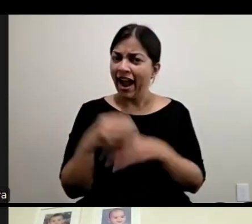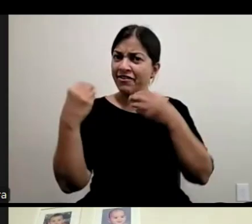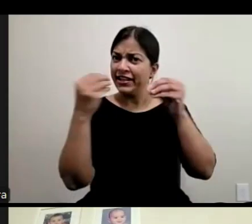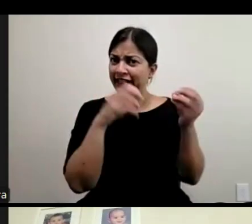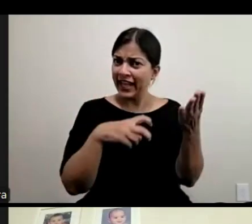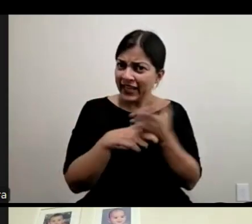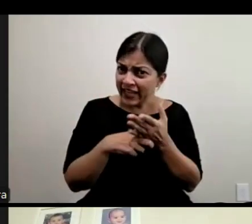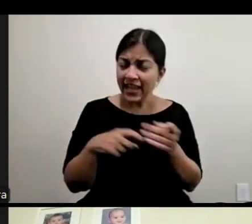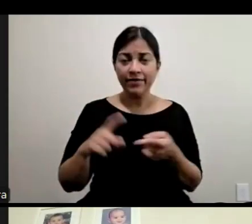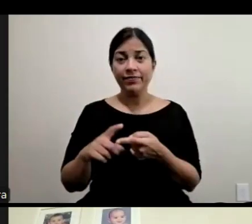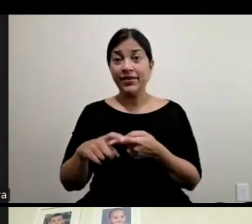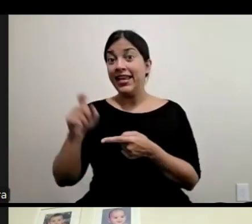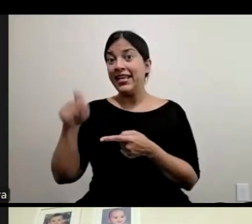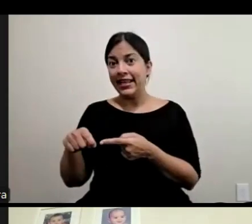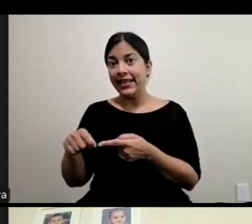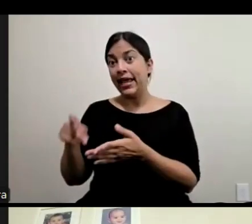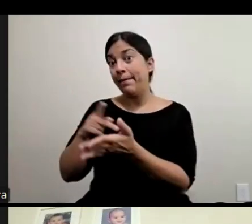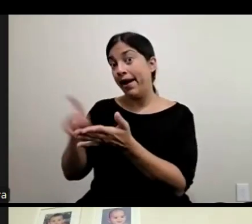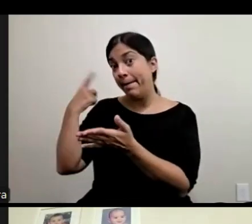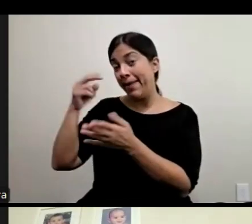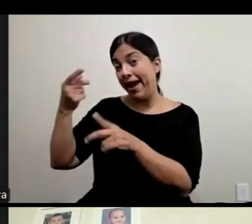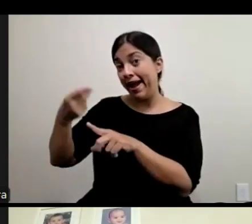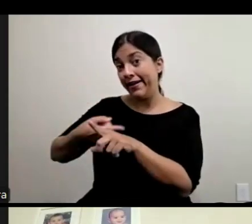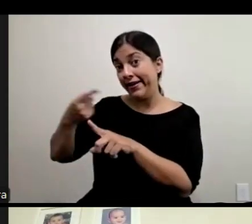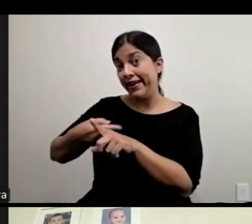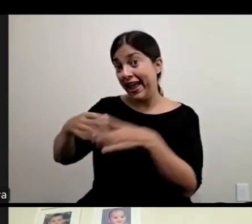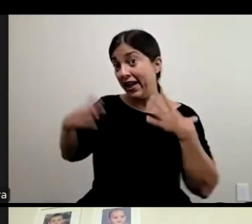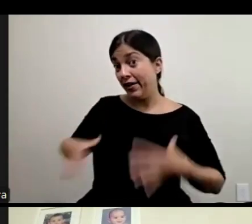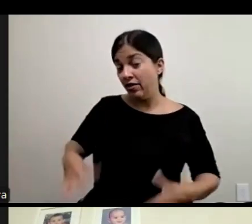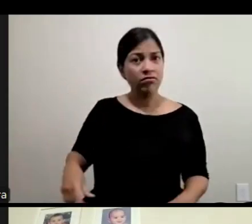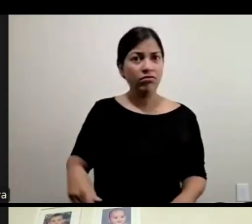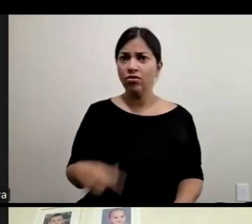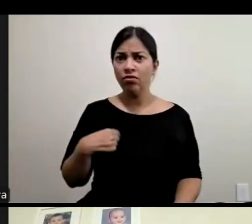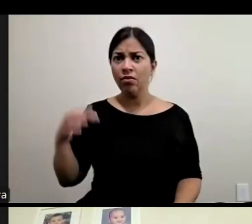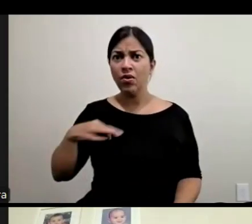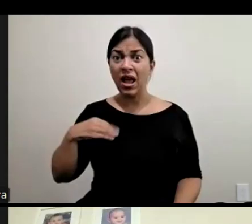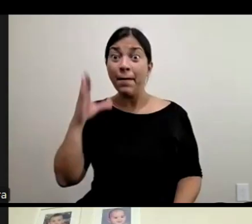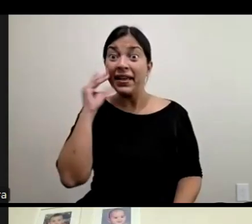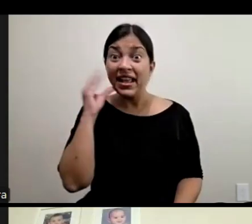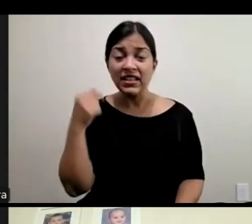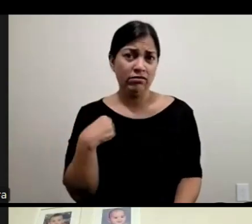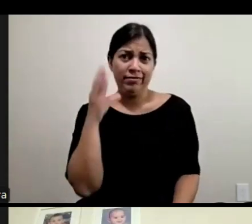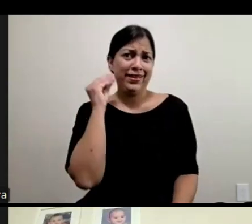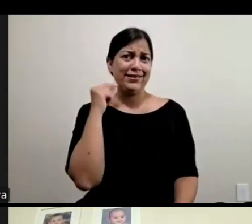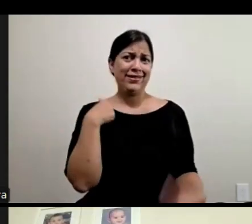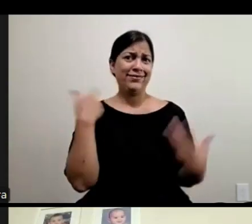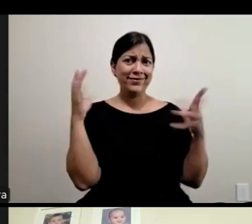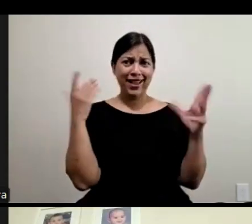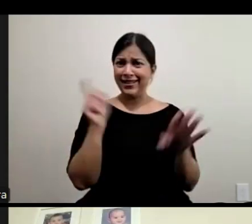el vestuario, etcétera. Yo dije, ay, no, y que yo voy a ganar con esto. Experiencia tengo yo bailando ya hace